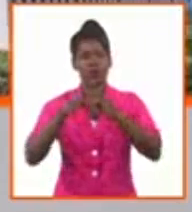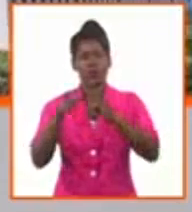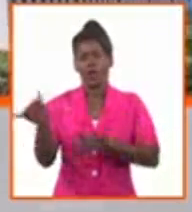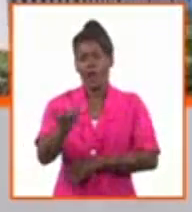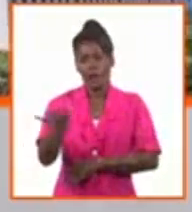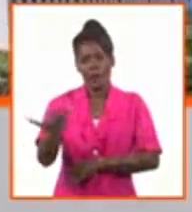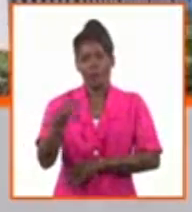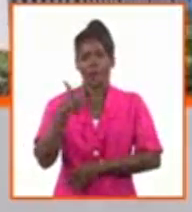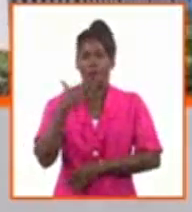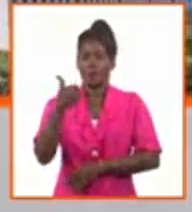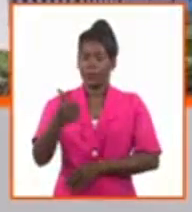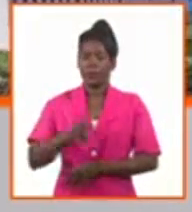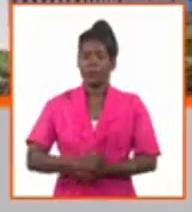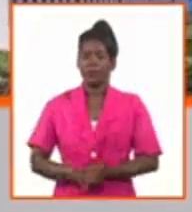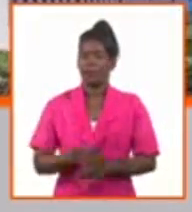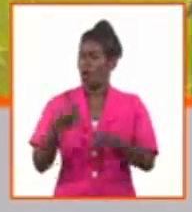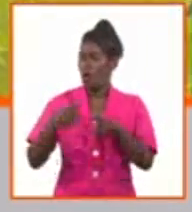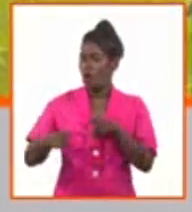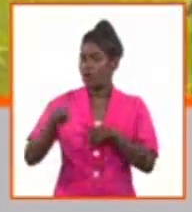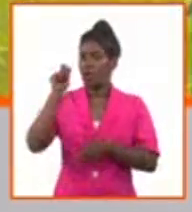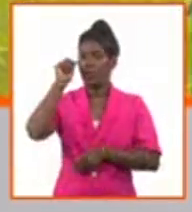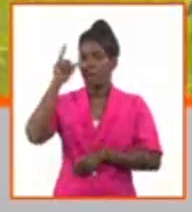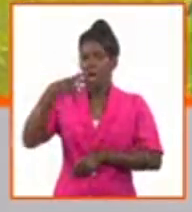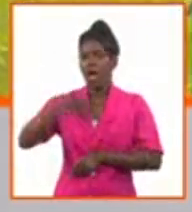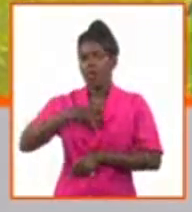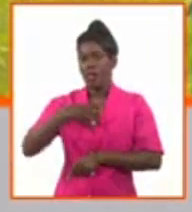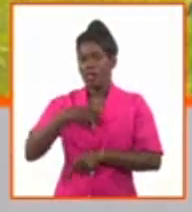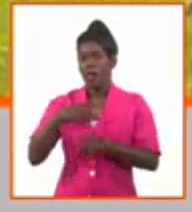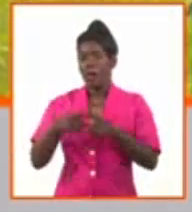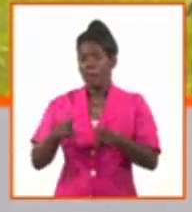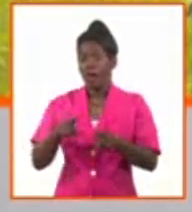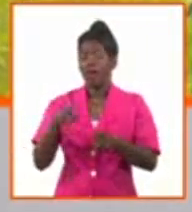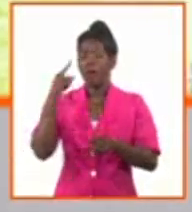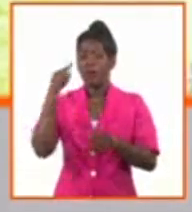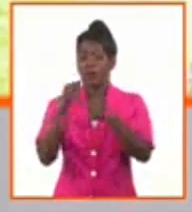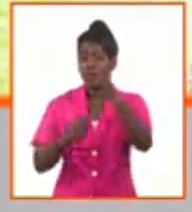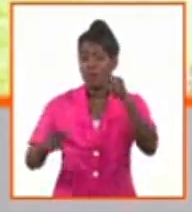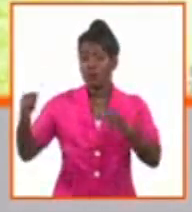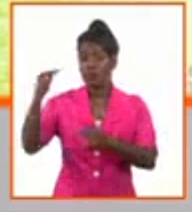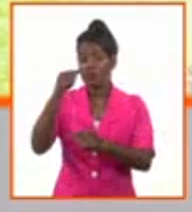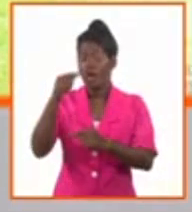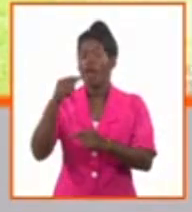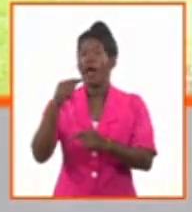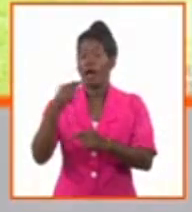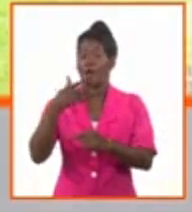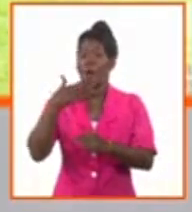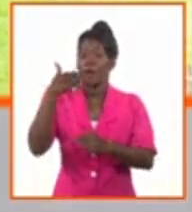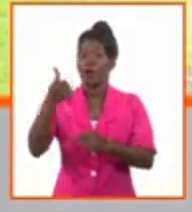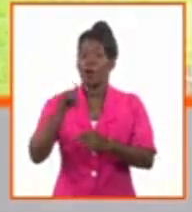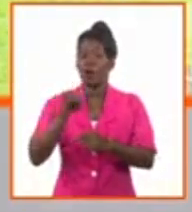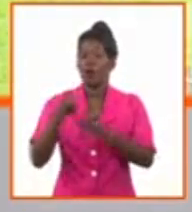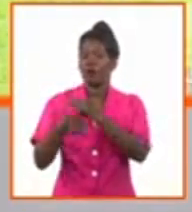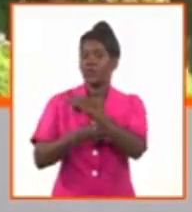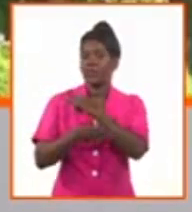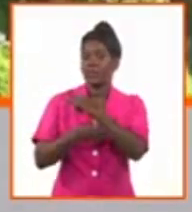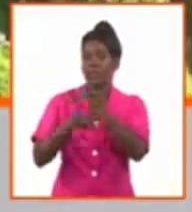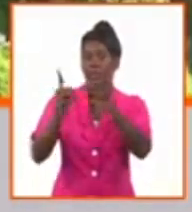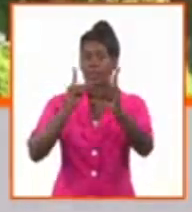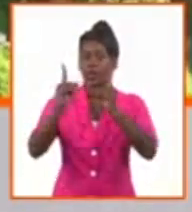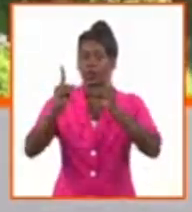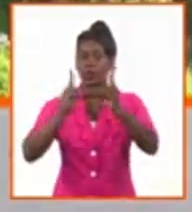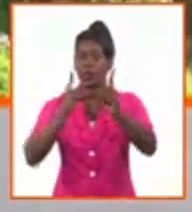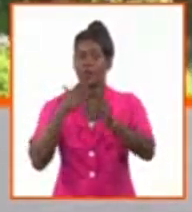nuestras comunidades. Además, entre otras muchas prioridades que tiene este 10º Congreso, que se irá enriqueciendo, por supuesto, con el